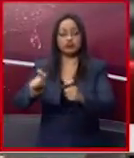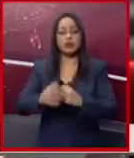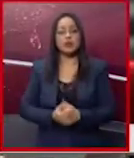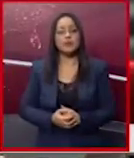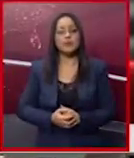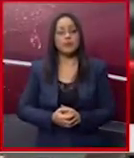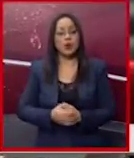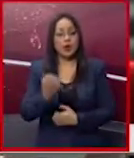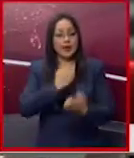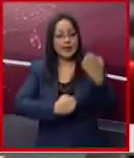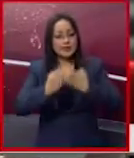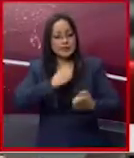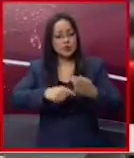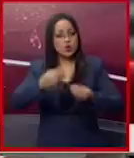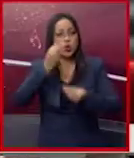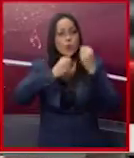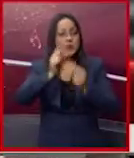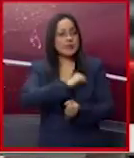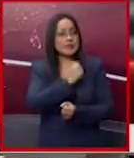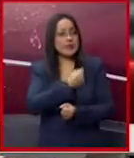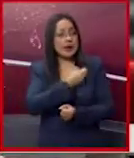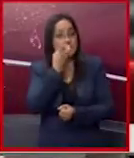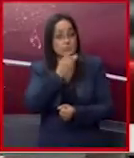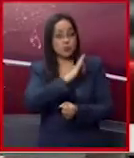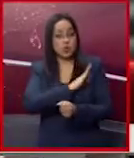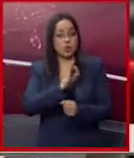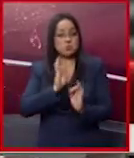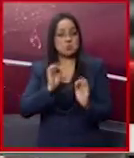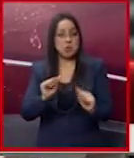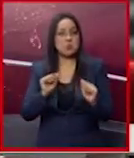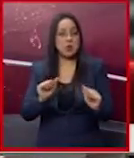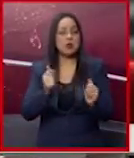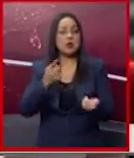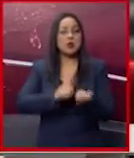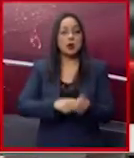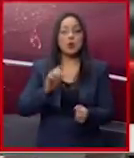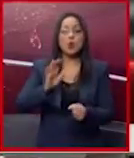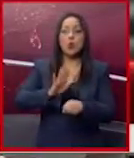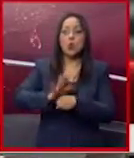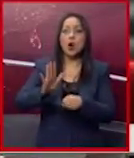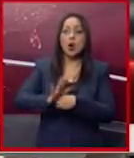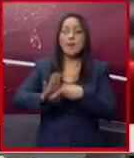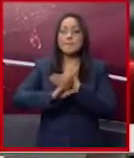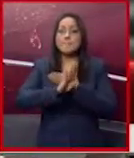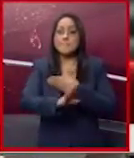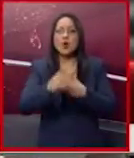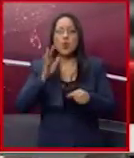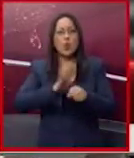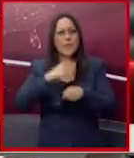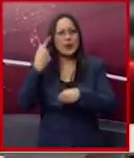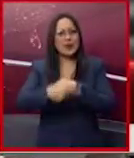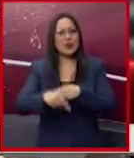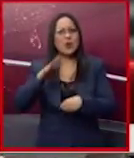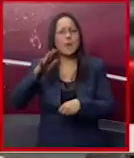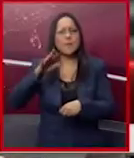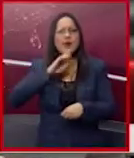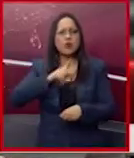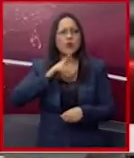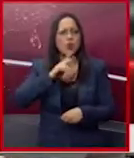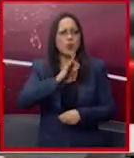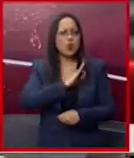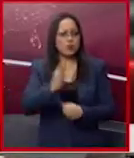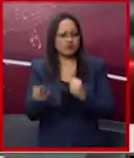alimentación sana puede ser factor de protección. Evitar los factores de riesgo y aumentar los factores